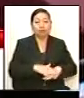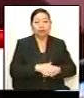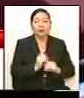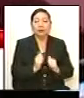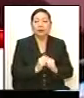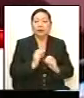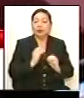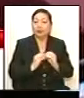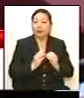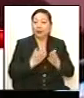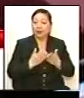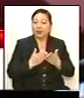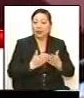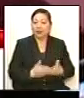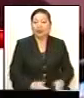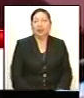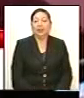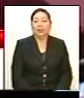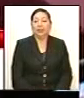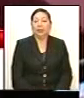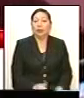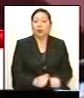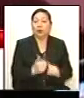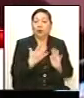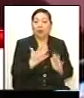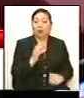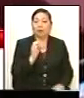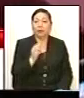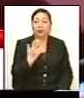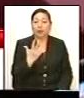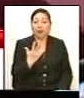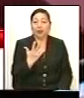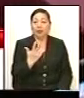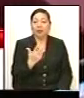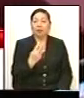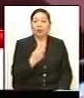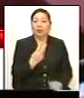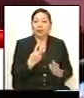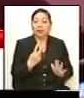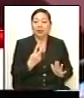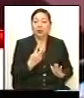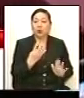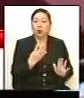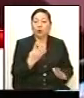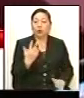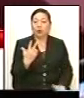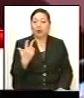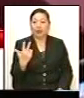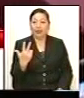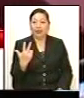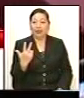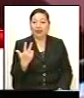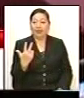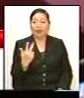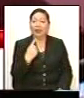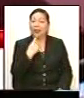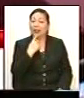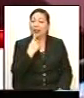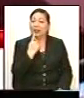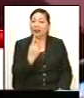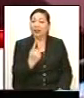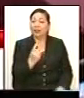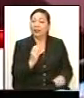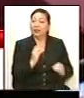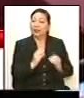de infraestructura portuaria? El numeral 10.3 del artículo 10 de la Ley 27.943 establece que